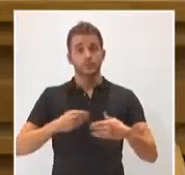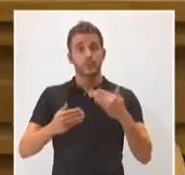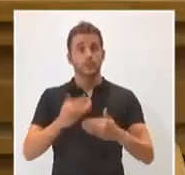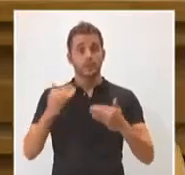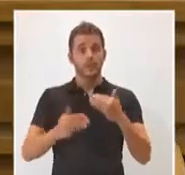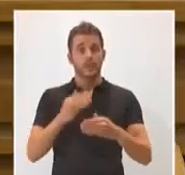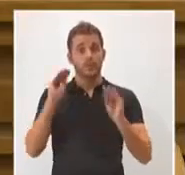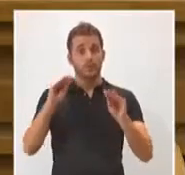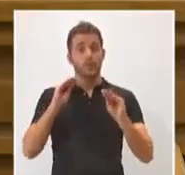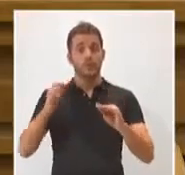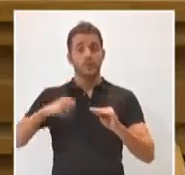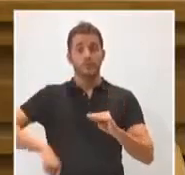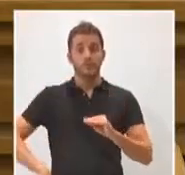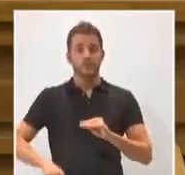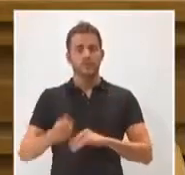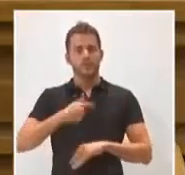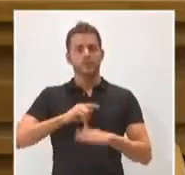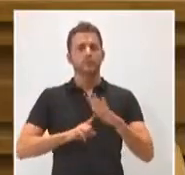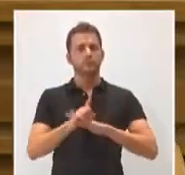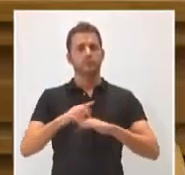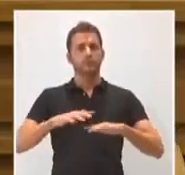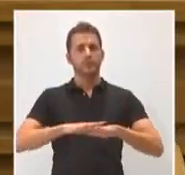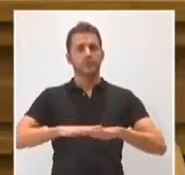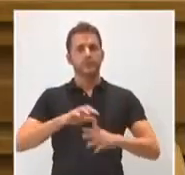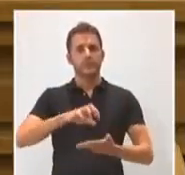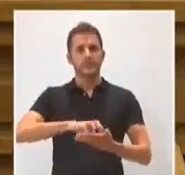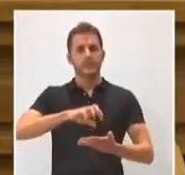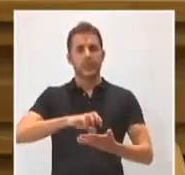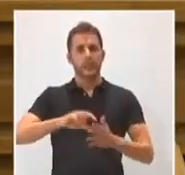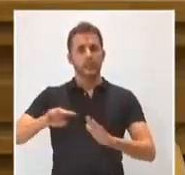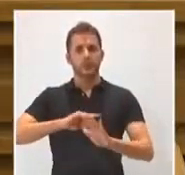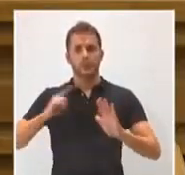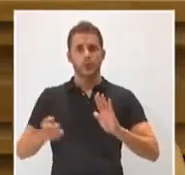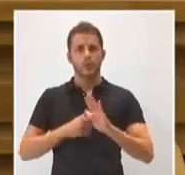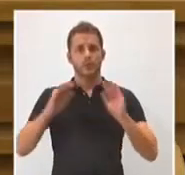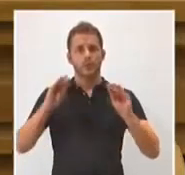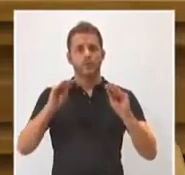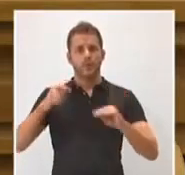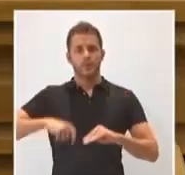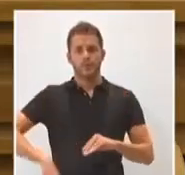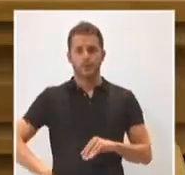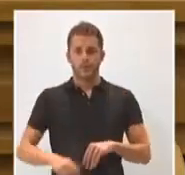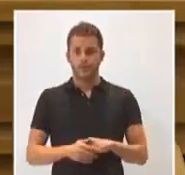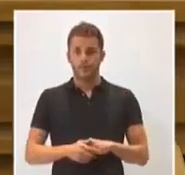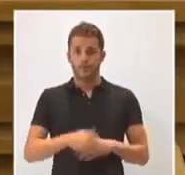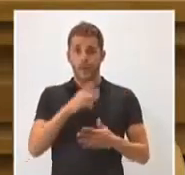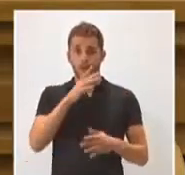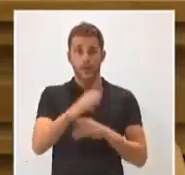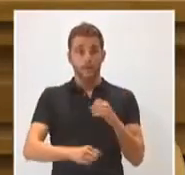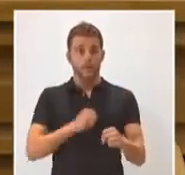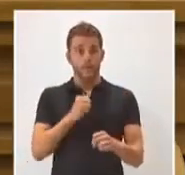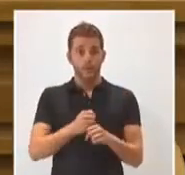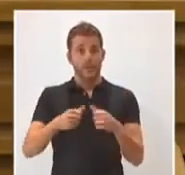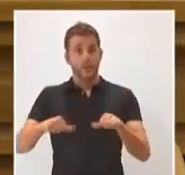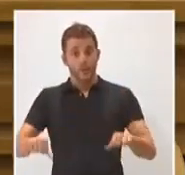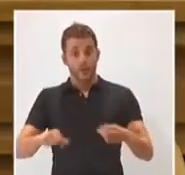y vamos a seguir avanzando en la red de centros integrados de formación profesional ahora ya está en puertollano albacete